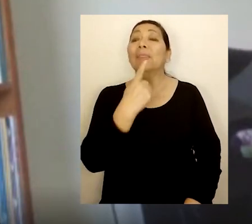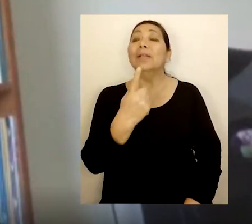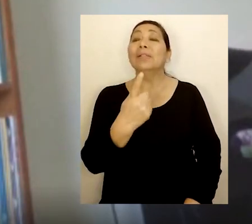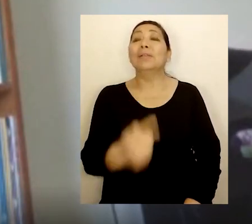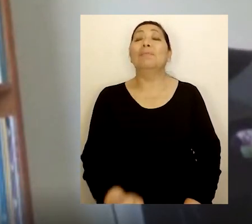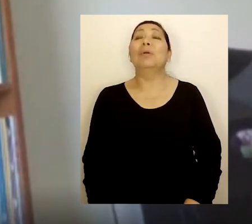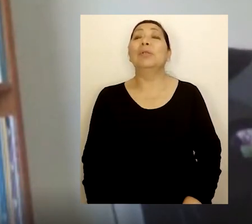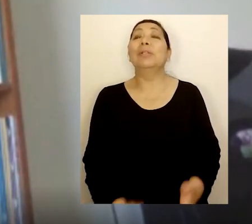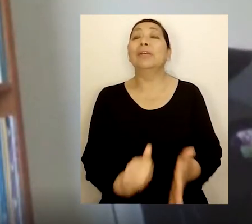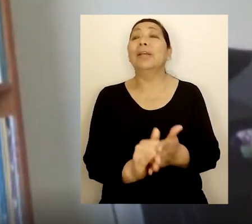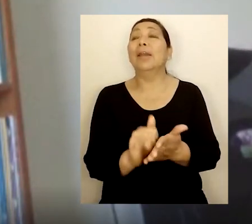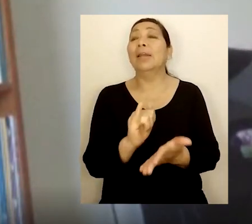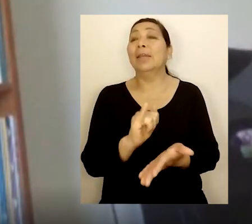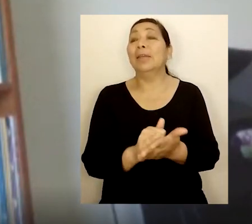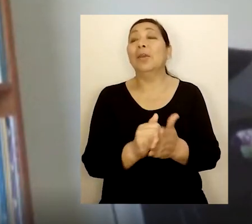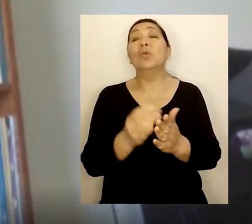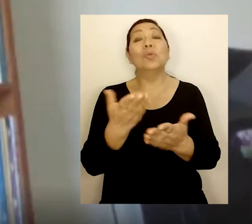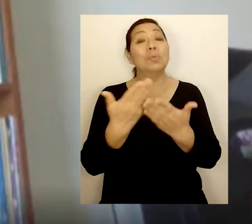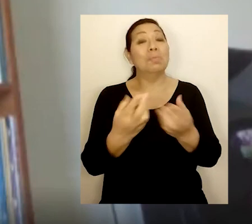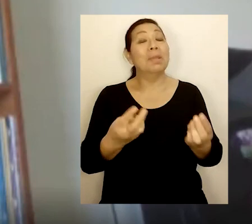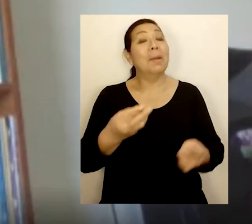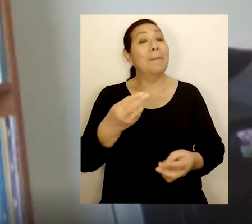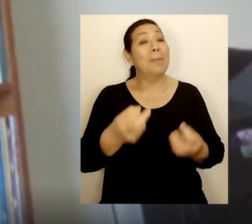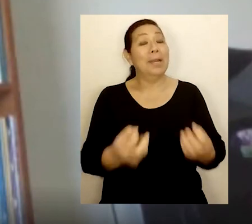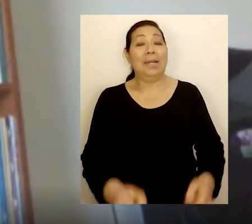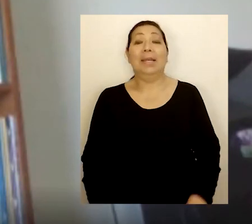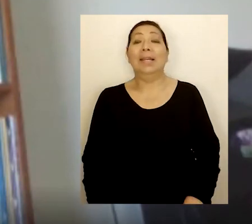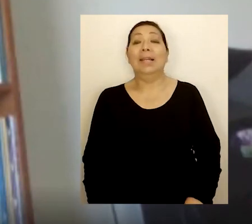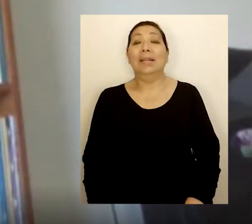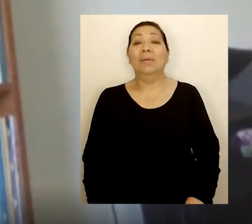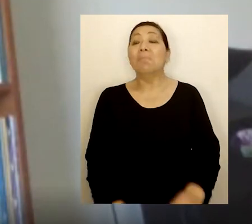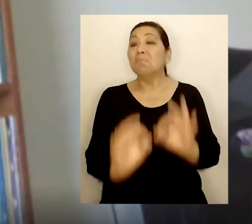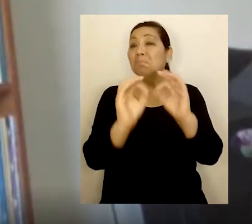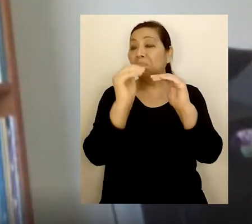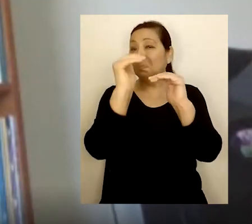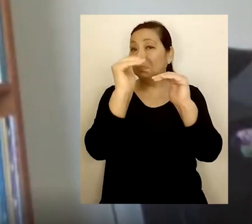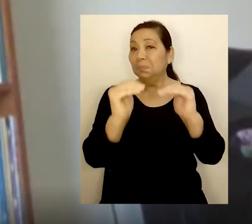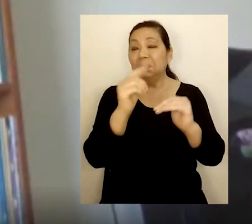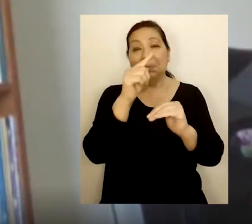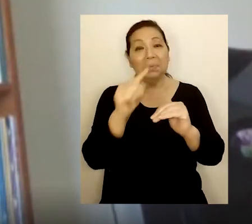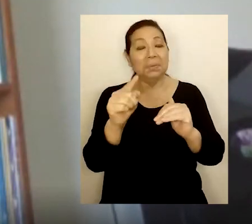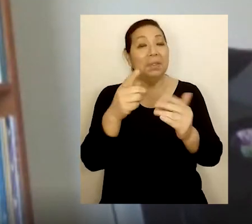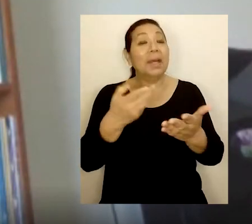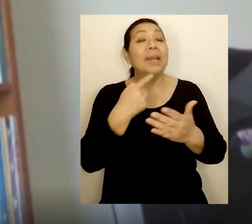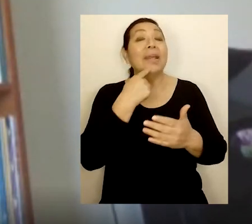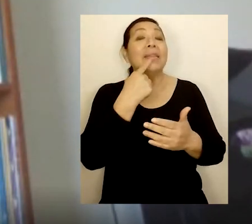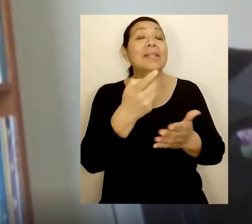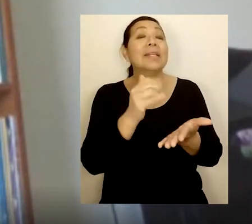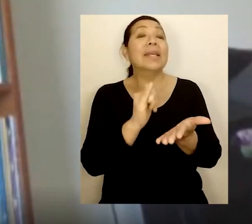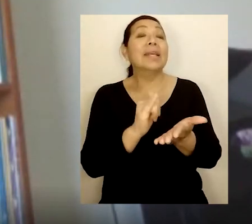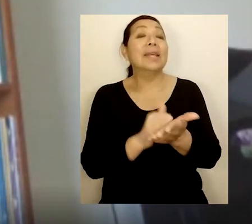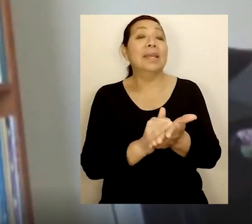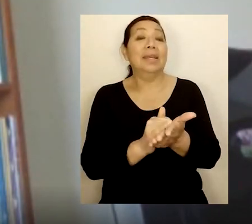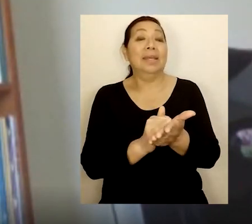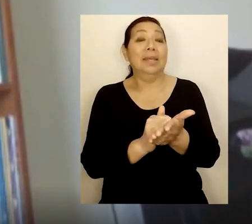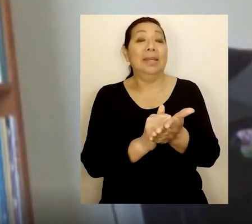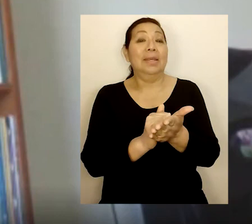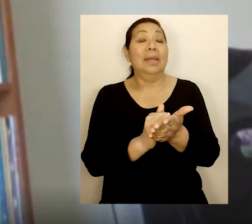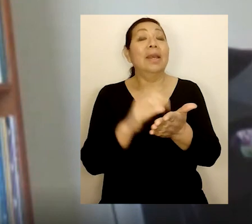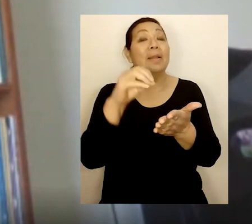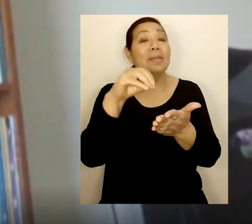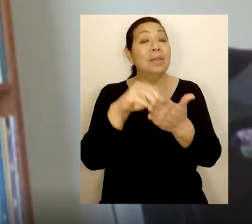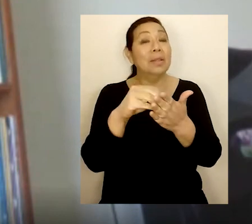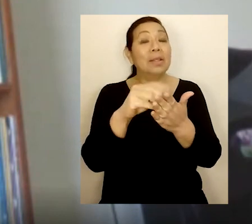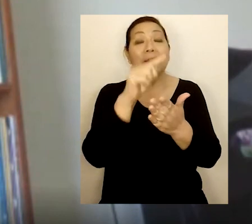que en el caso, su materia de penal, en este caso puntualmente recurso de nulidad, se advierte que el que ha